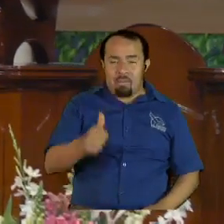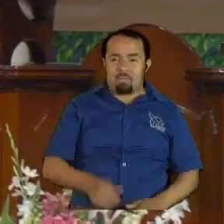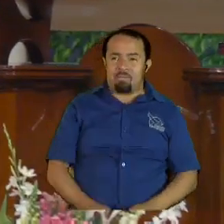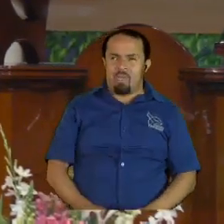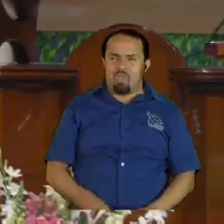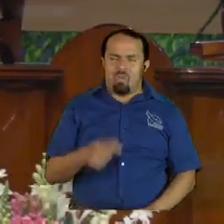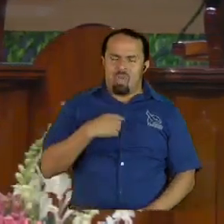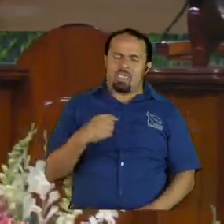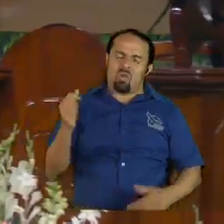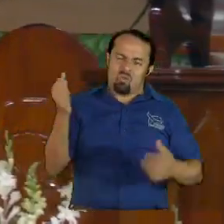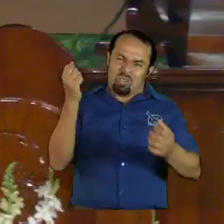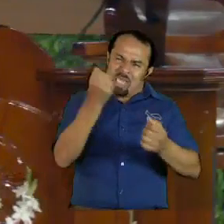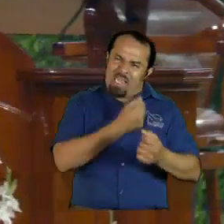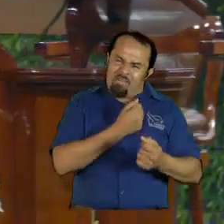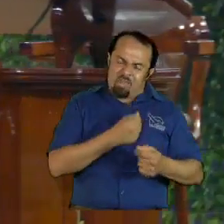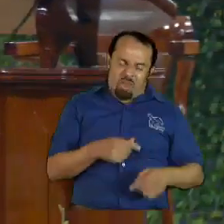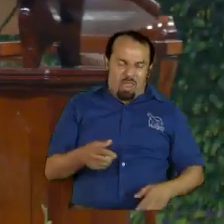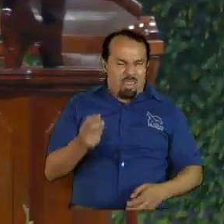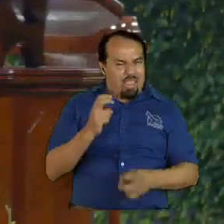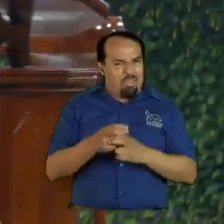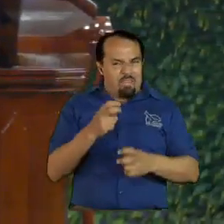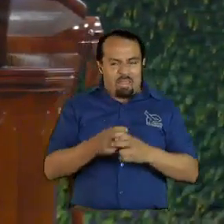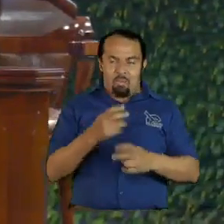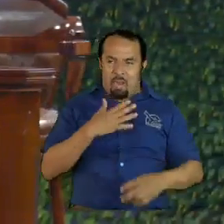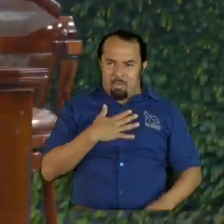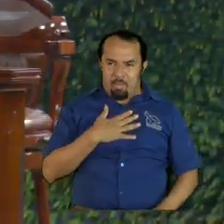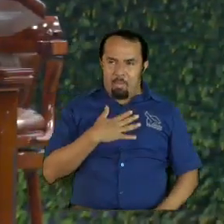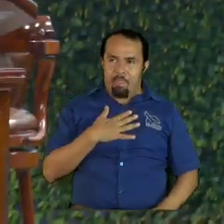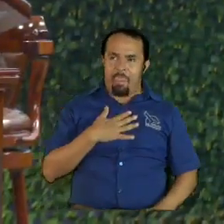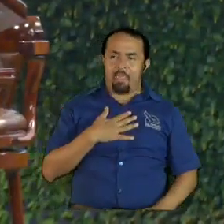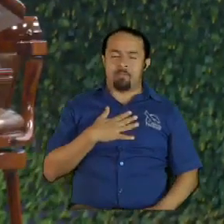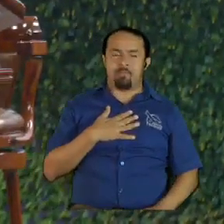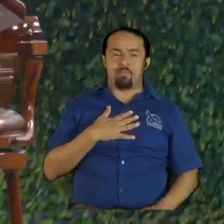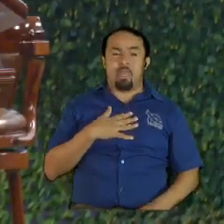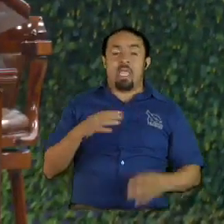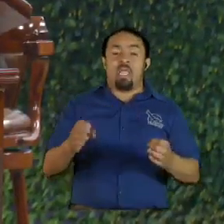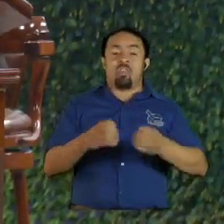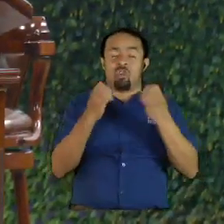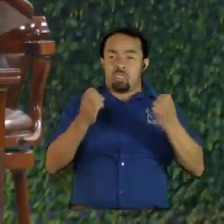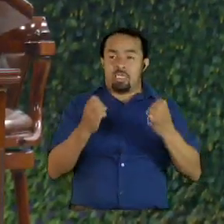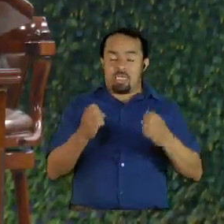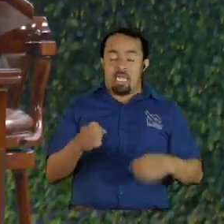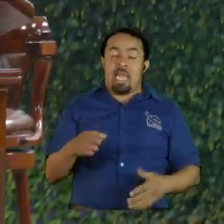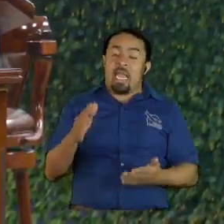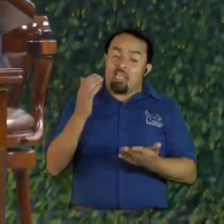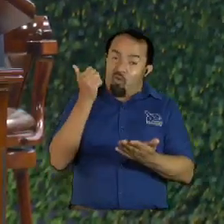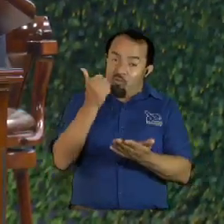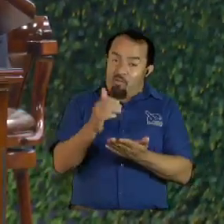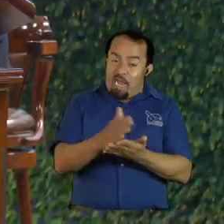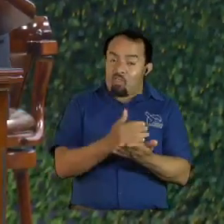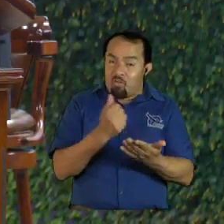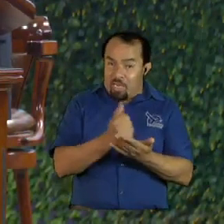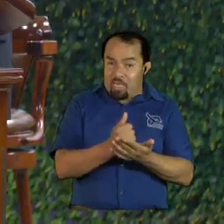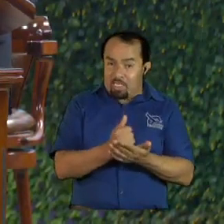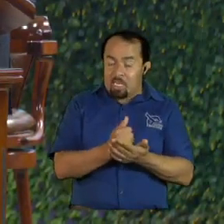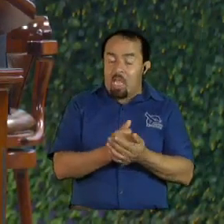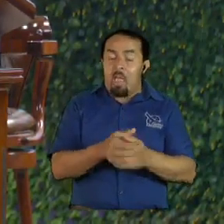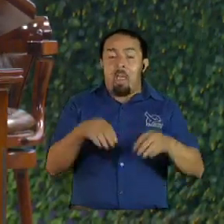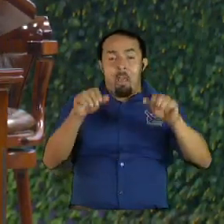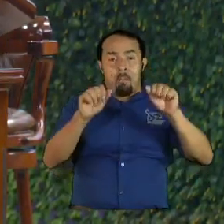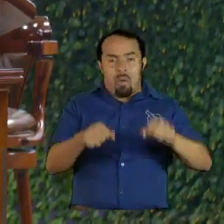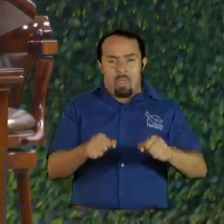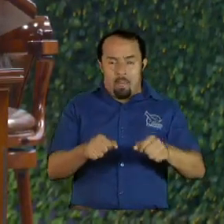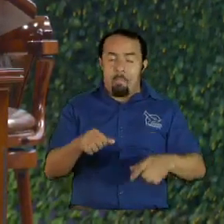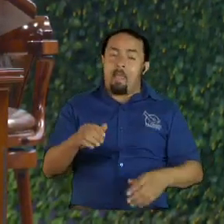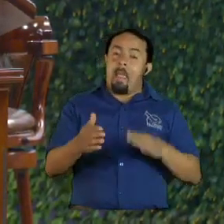cueste. Y detuvo la plaga. Entre paréntesis, hermano, las ofrendas pueden detener plagas.